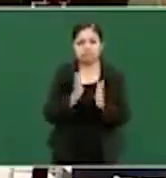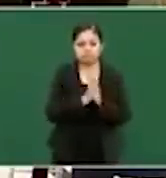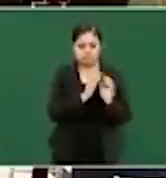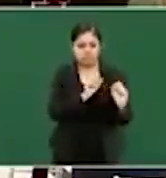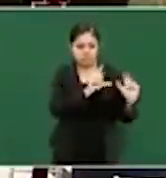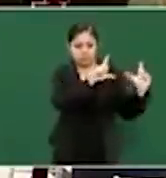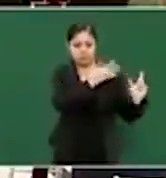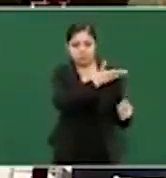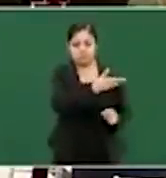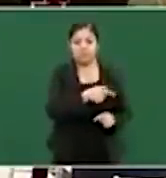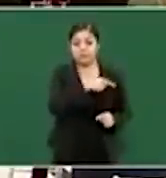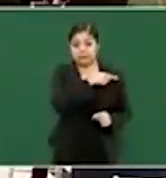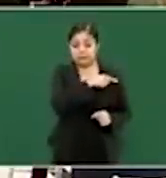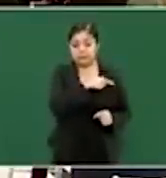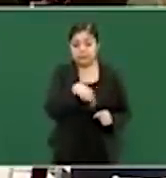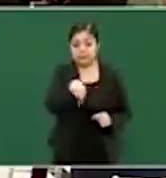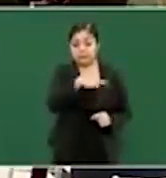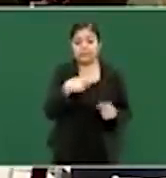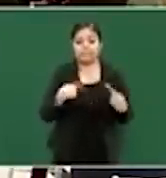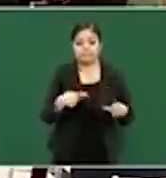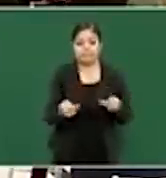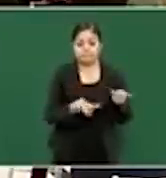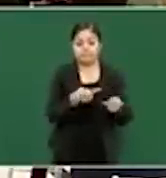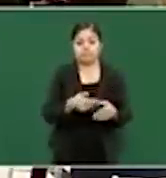por favor.